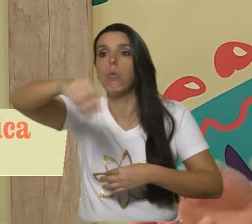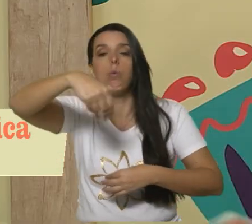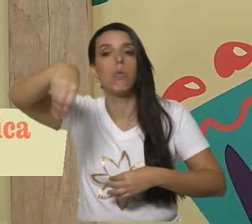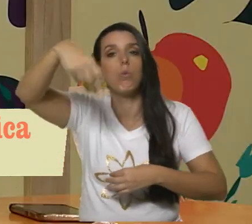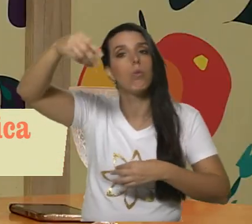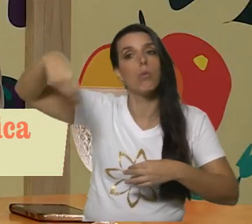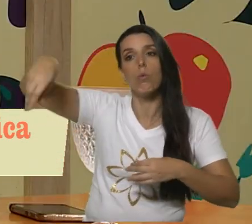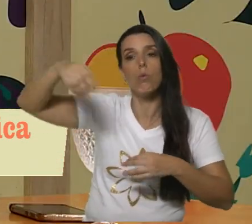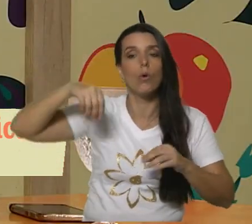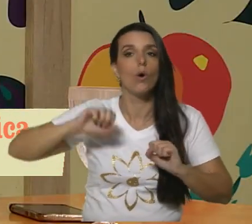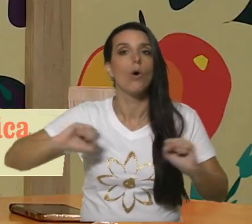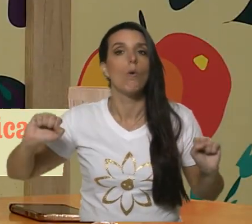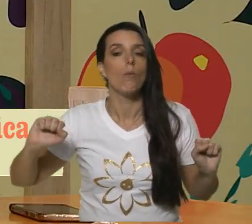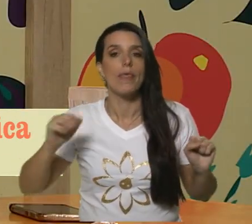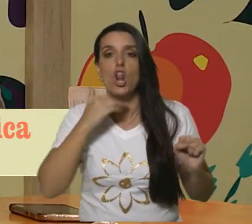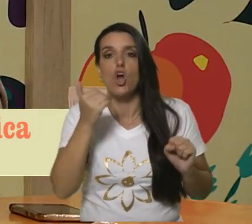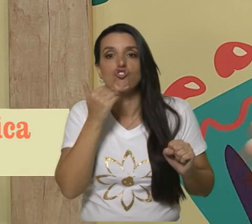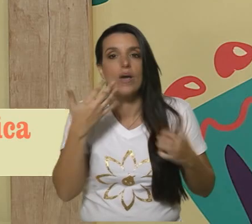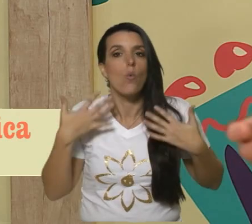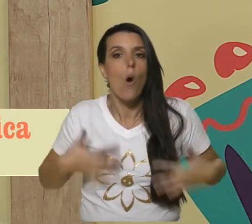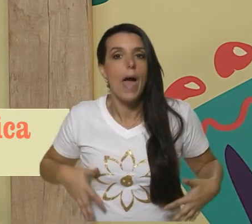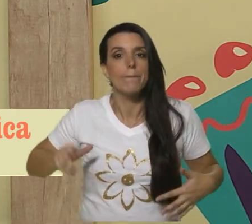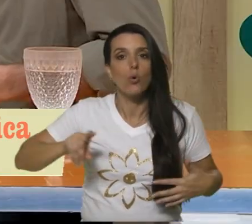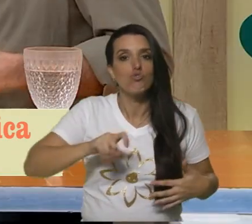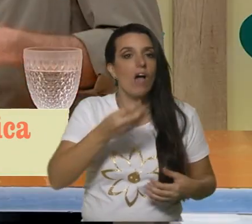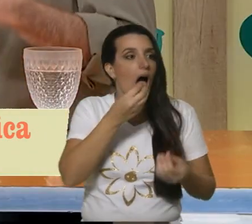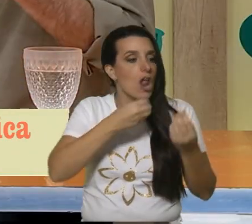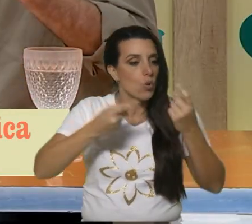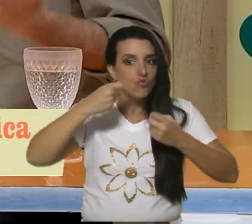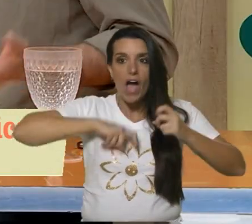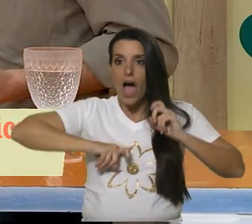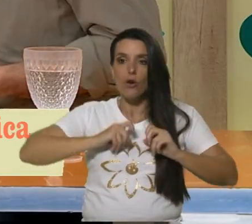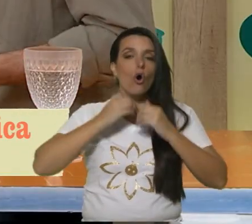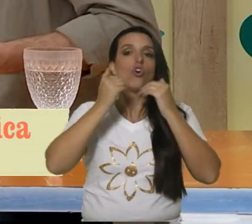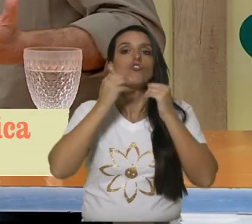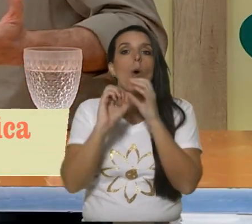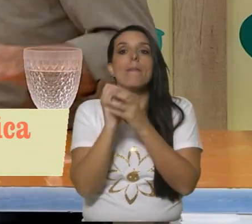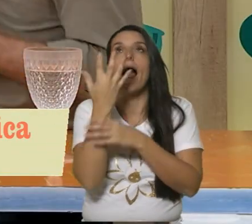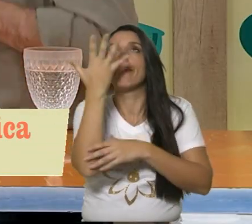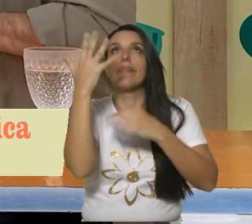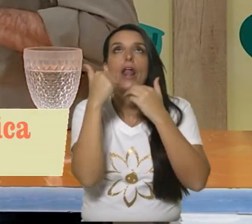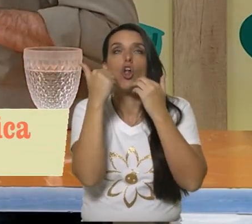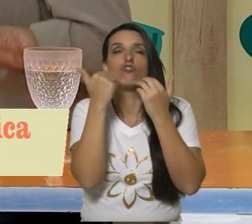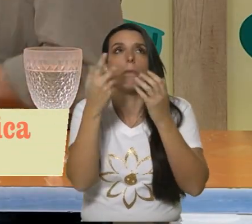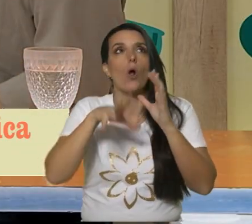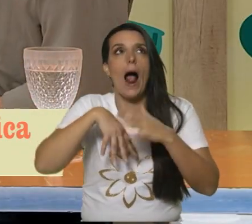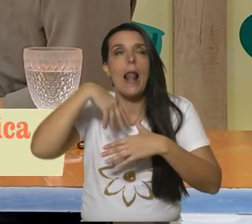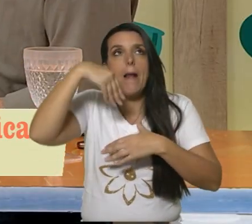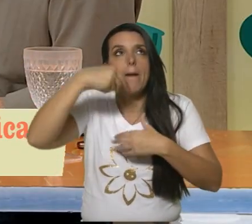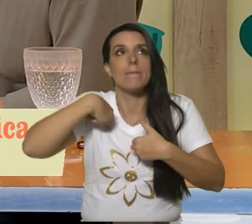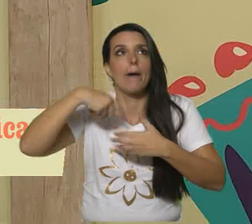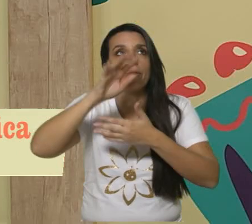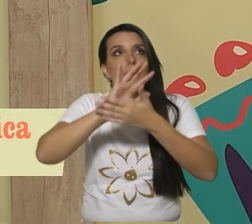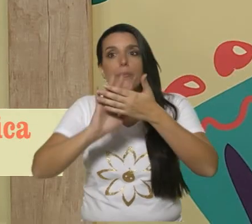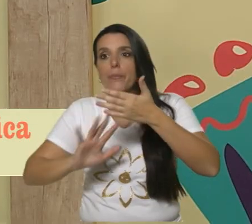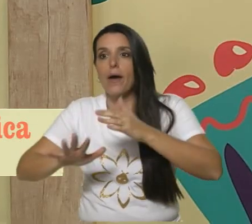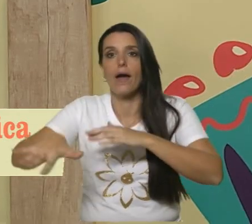seré alimento de algún gusano pued com no formaré parte de alguna planta no digo por lo menos en mi creencia sí